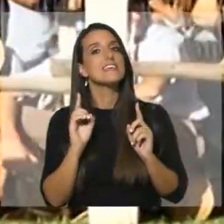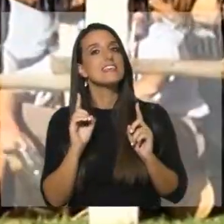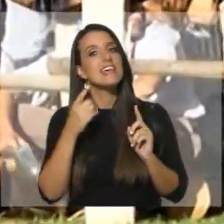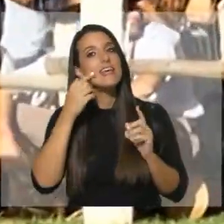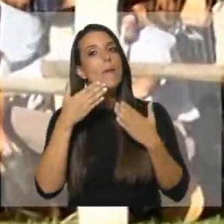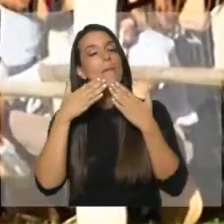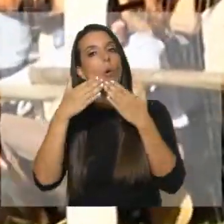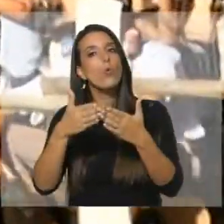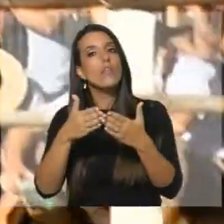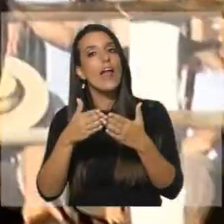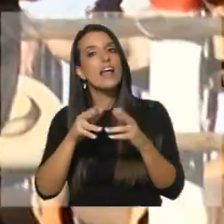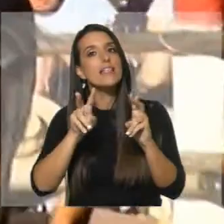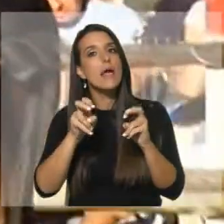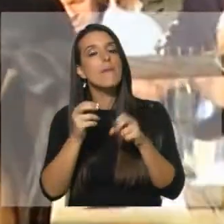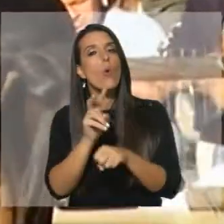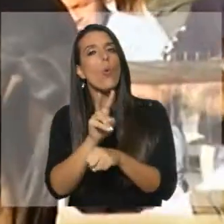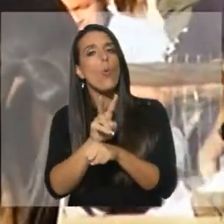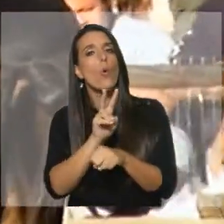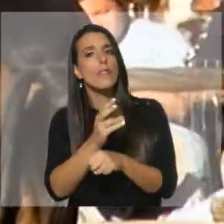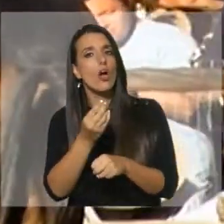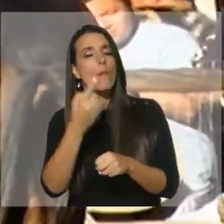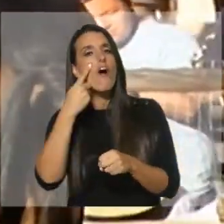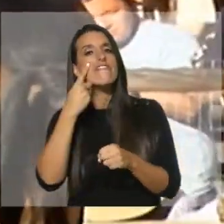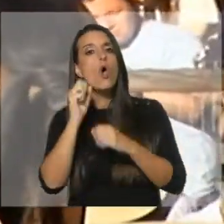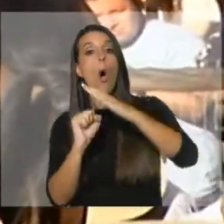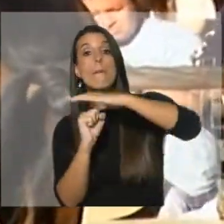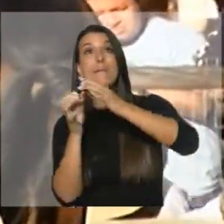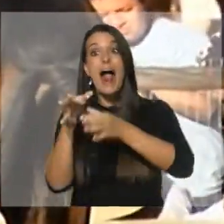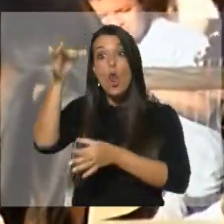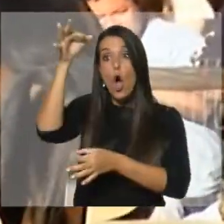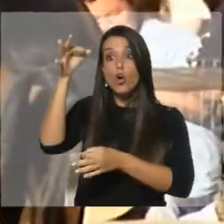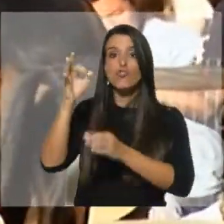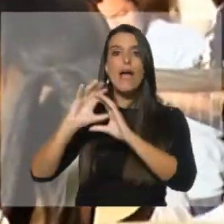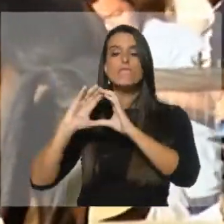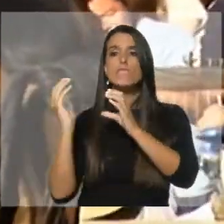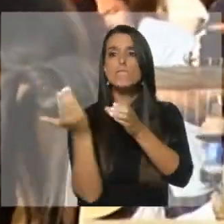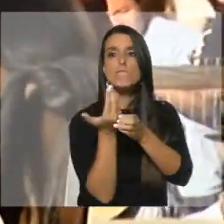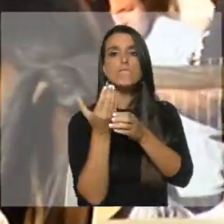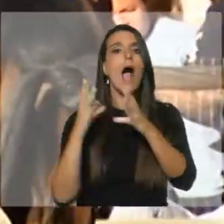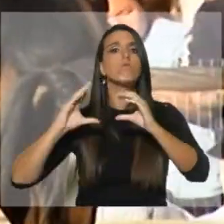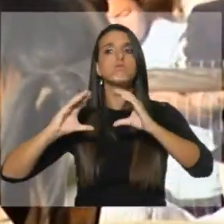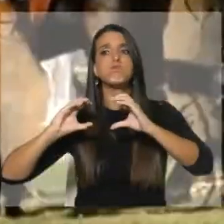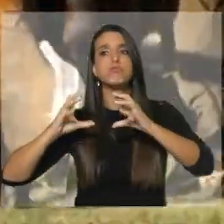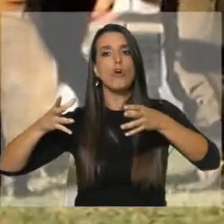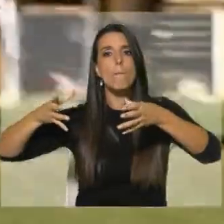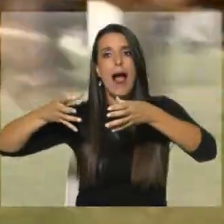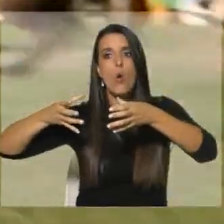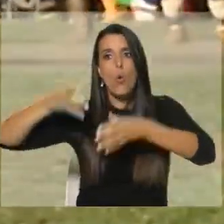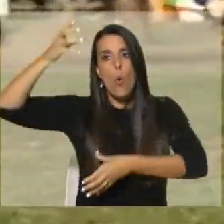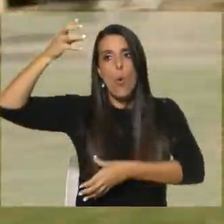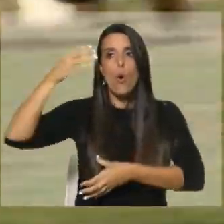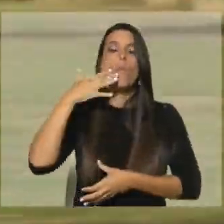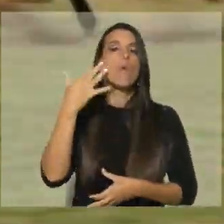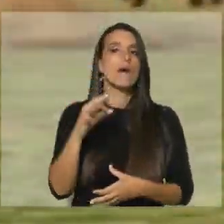queríamos preguntarle respecto al cuidado, vemos que los palenques están protegidos. Sí, nosotros ya hace muchos años que venimos trabajando mucho en el tema del